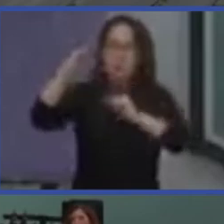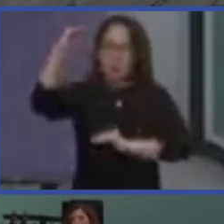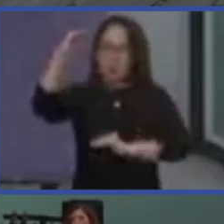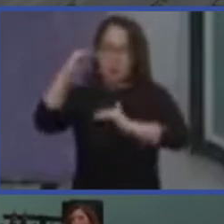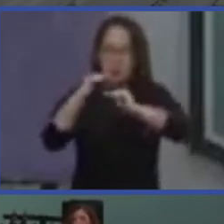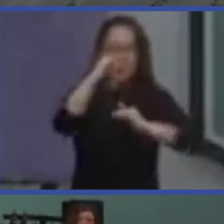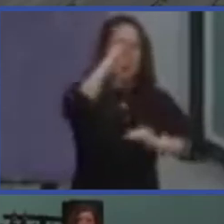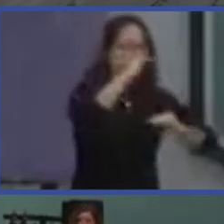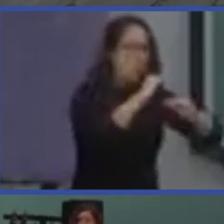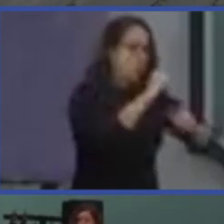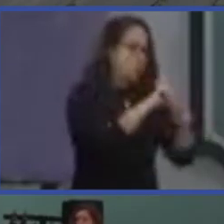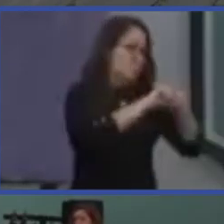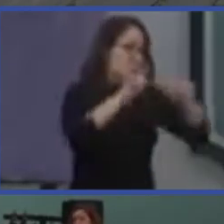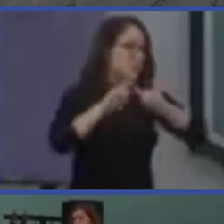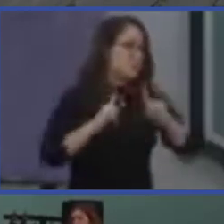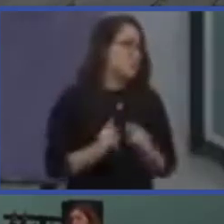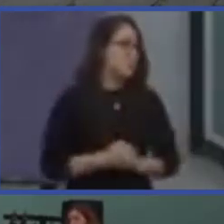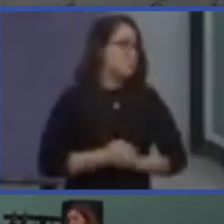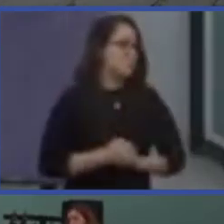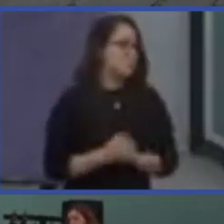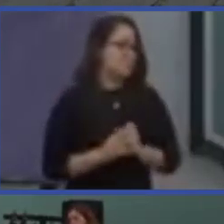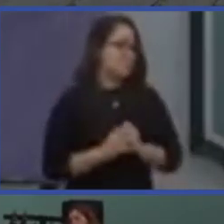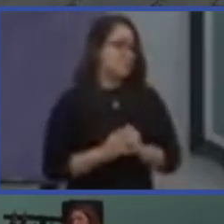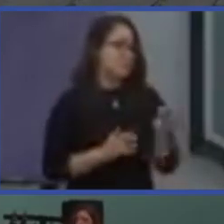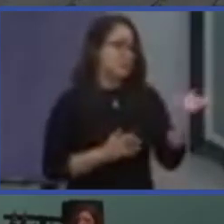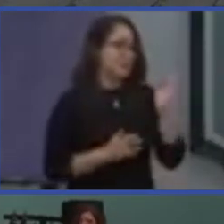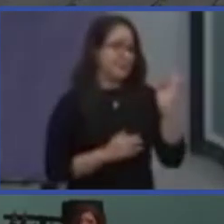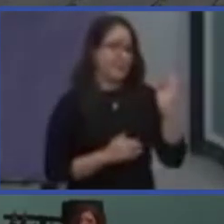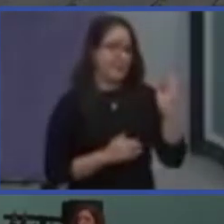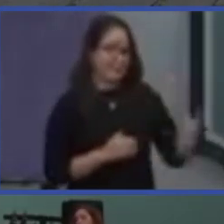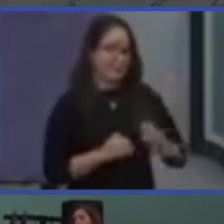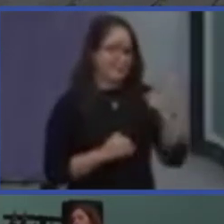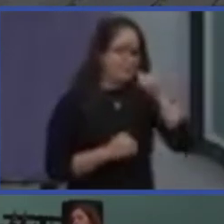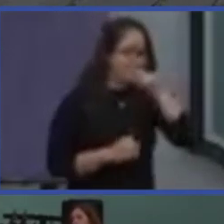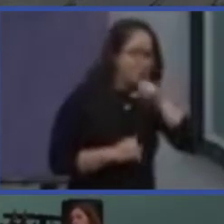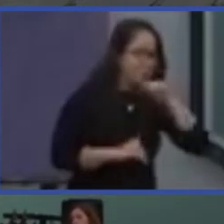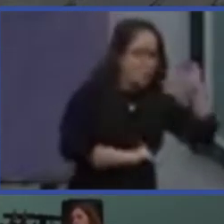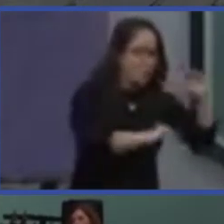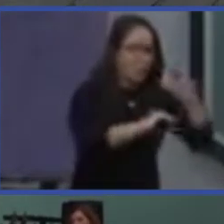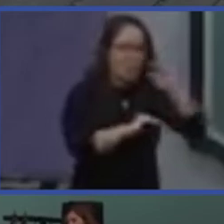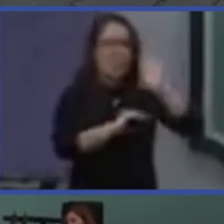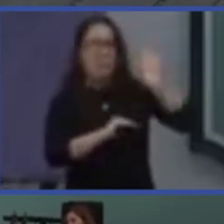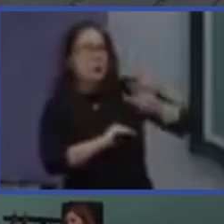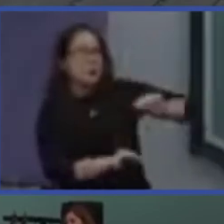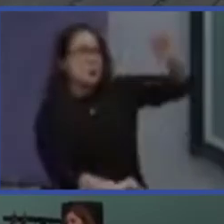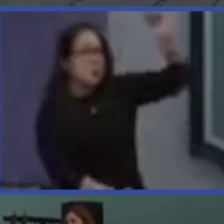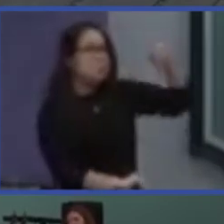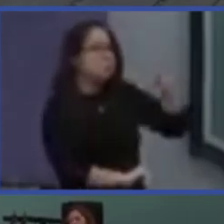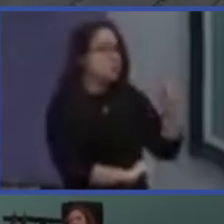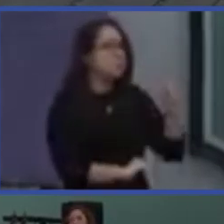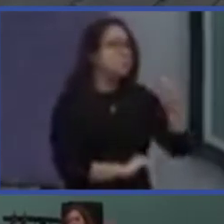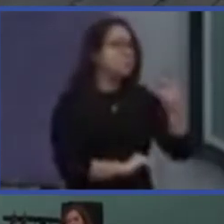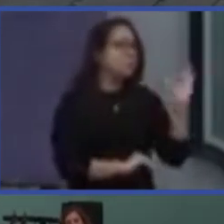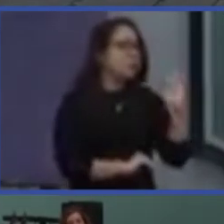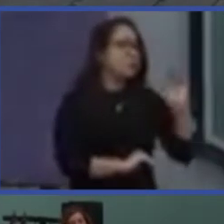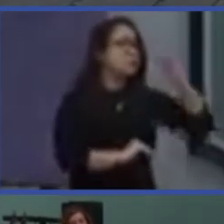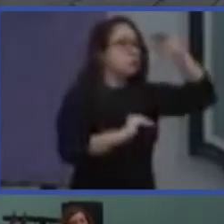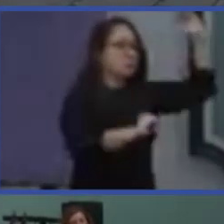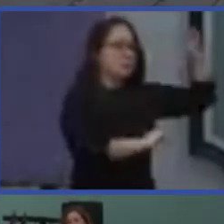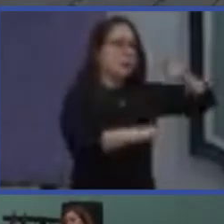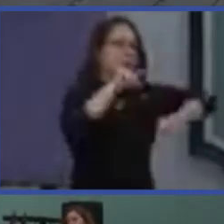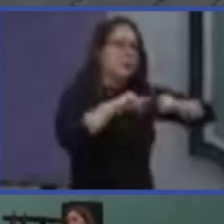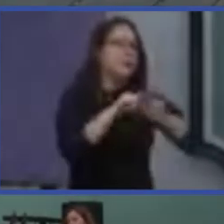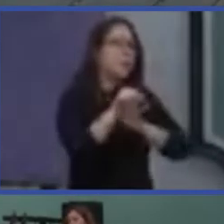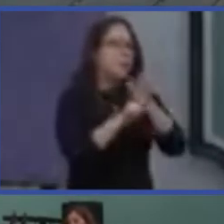mejor infinitos del mismo tamaño que parecieran más grandes pero también son infinitos de un cierto tamaño las propiedades del